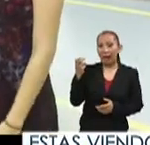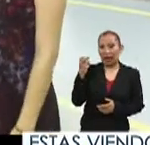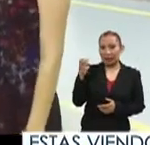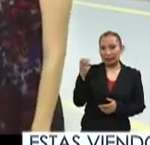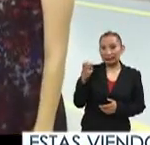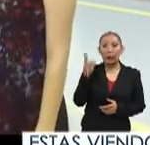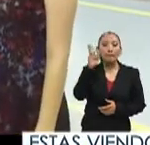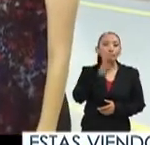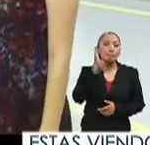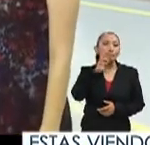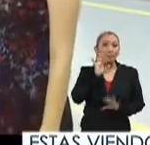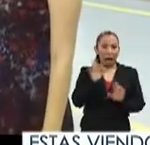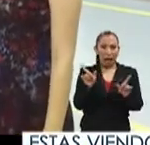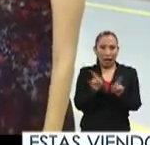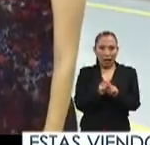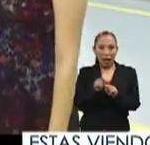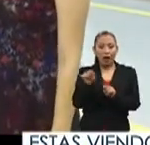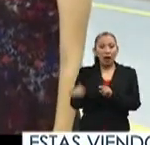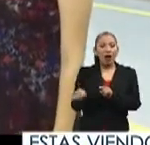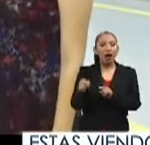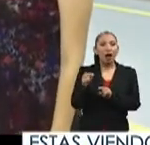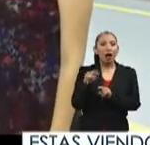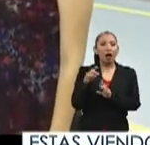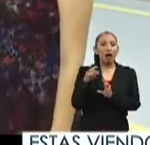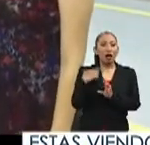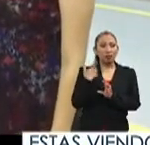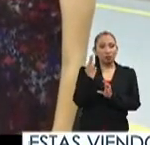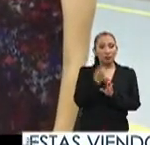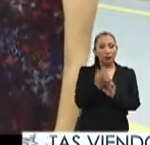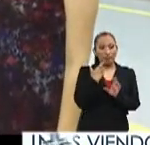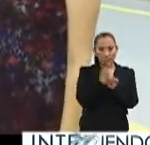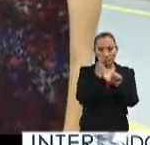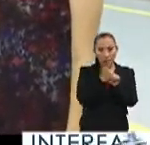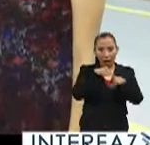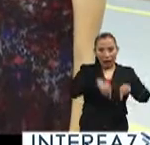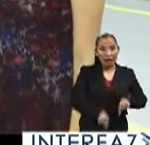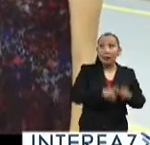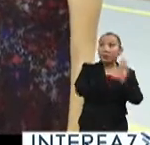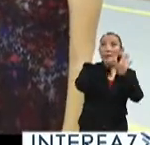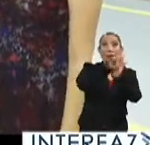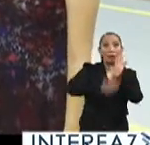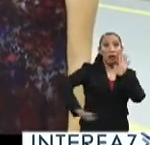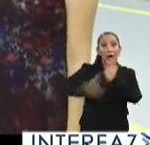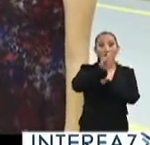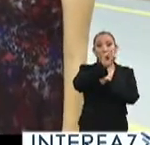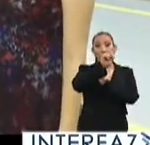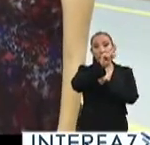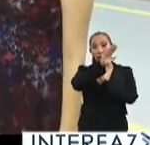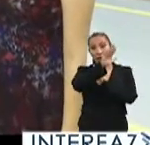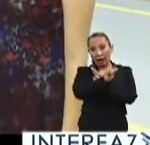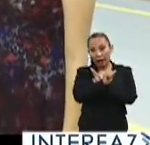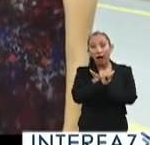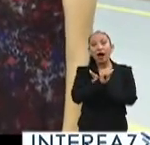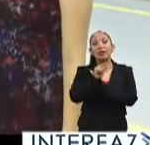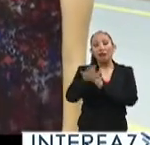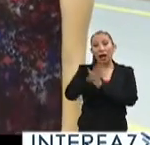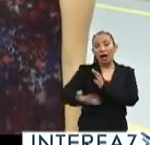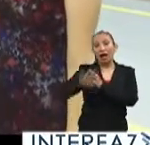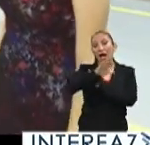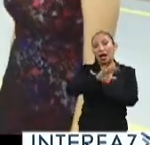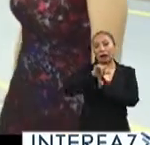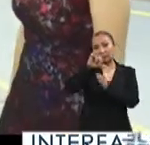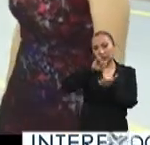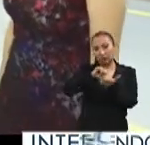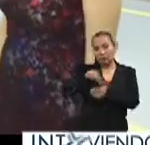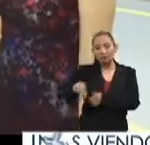un prototipo que hicimos pues primeramente estamos aquí en el departamento de robótica del área de Johnson Space